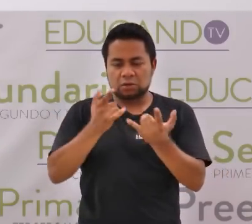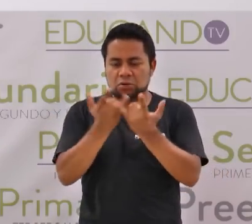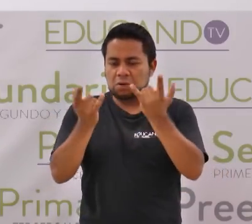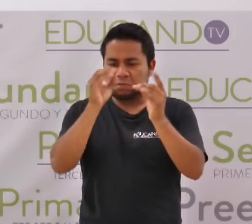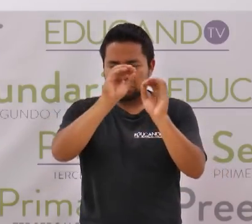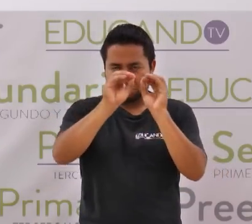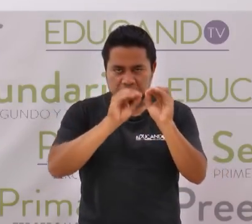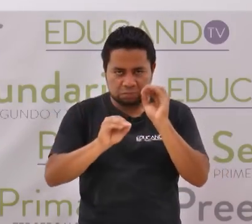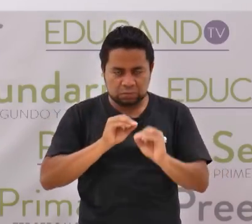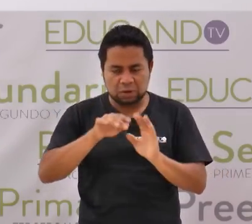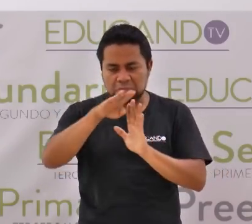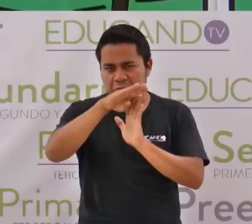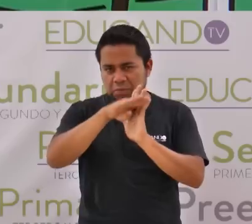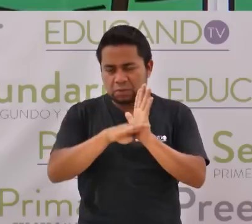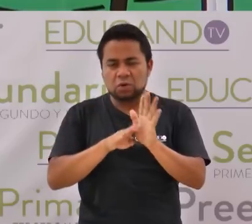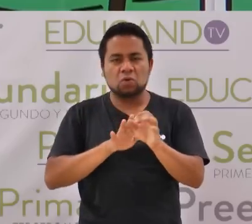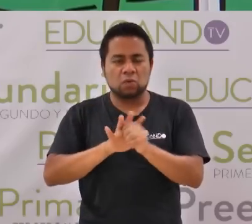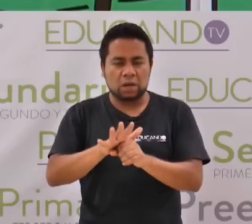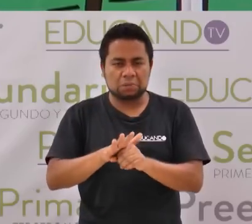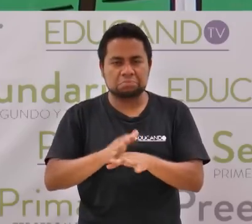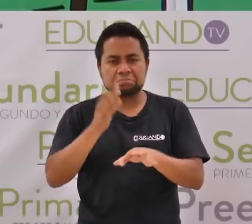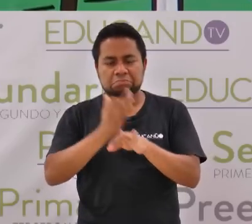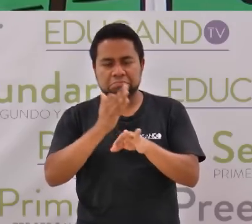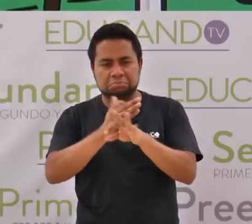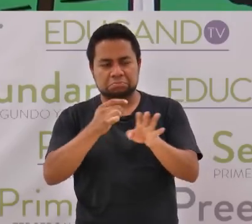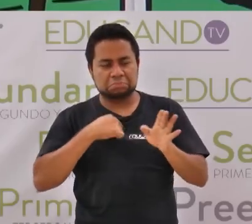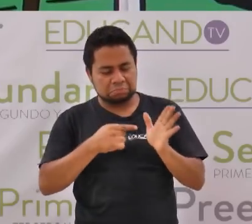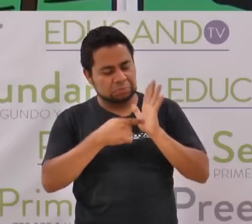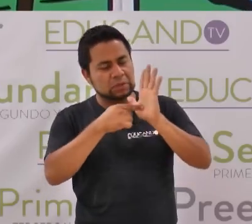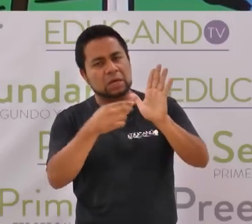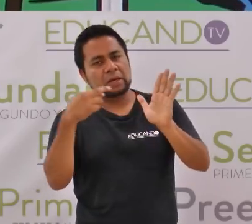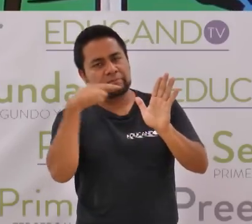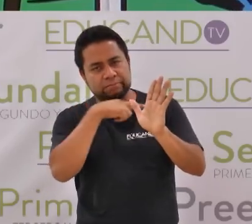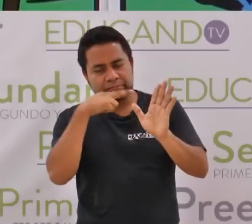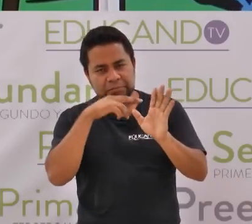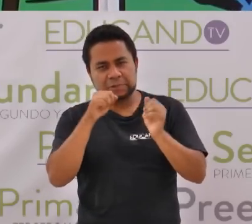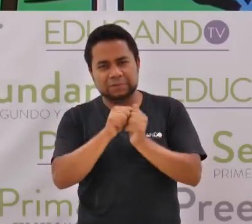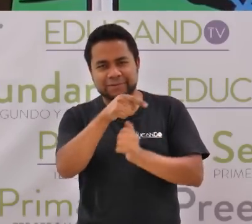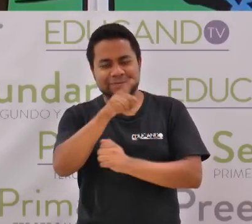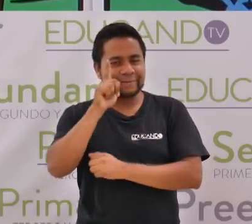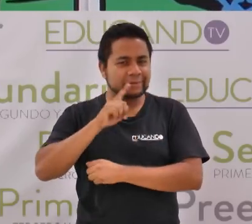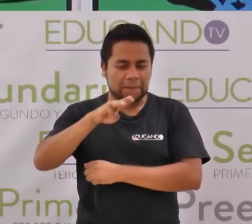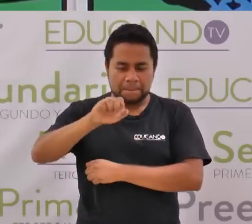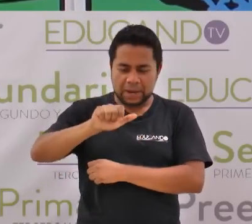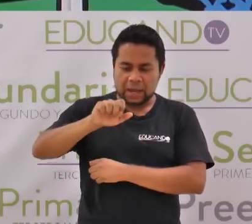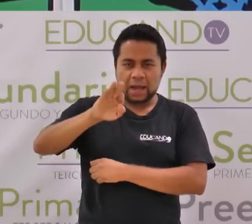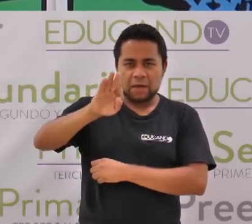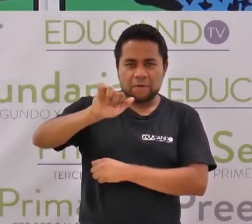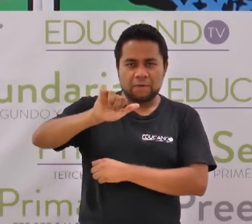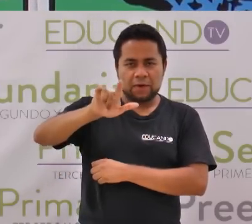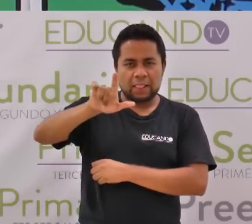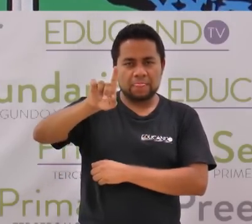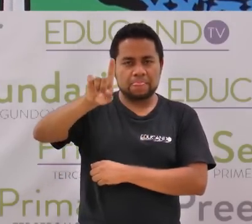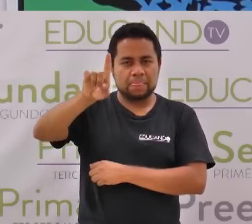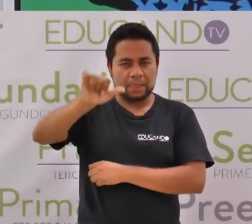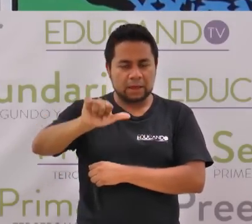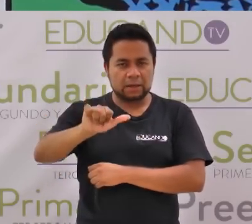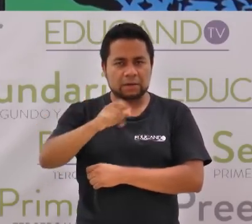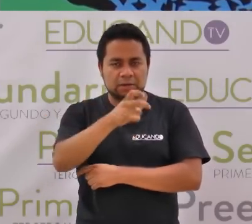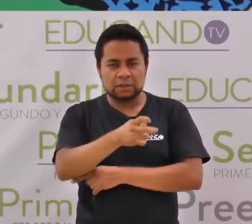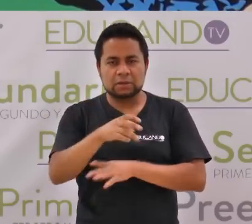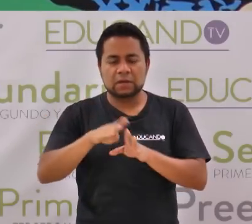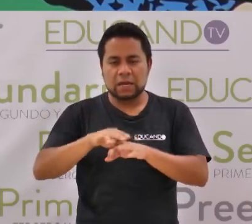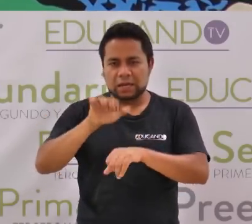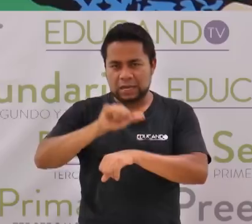la historieta, los cuales vamos a ver rápidamente a partir de Mafalda. ¿Recuerdan a Mafalda? Mafalda es